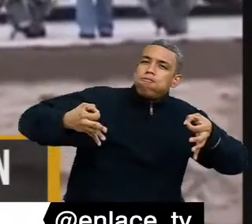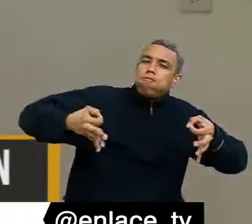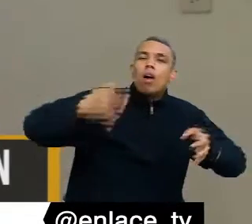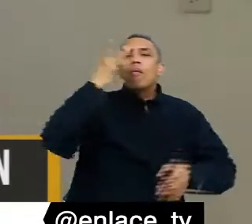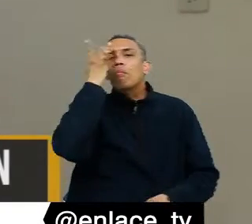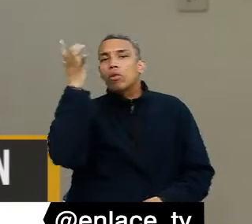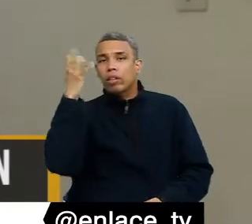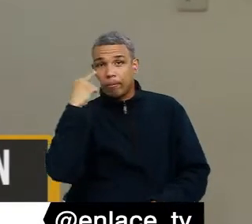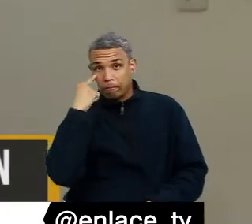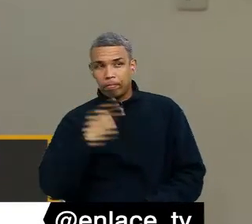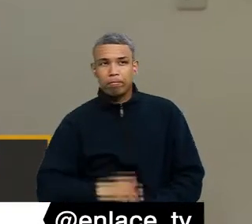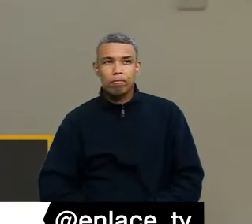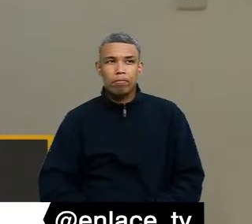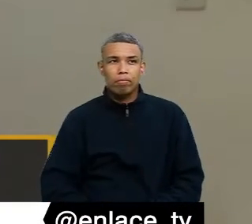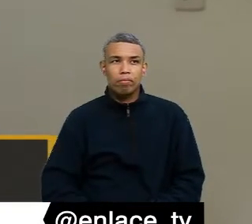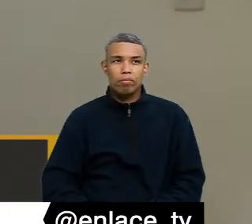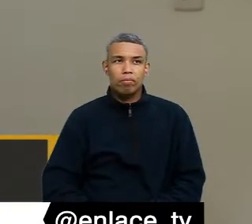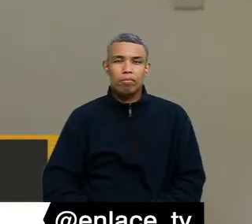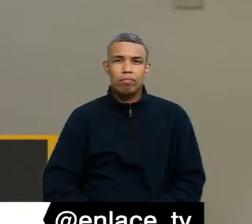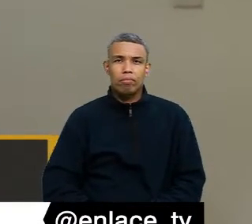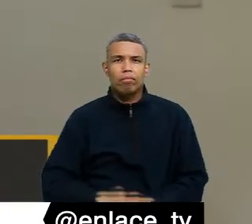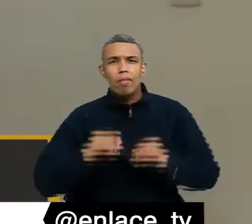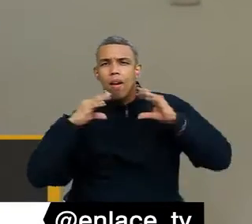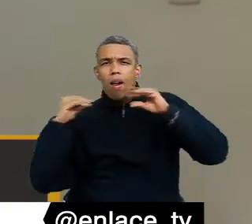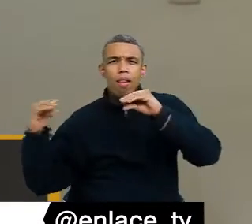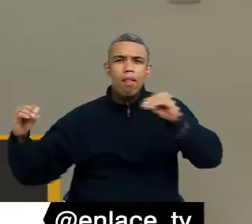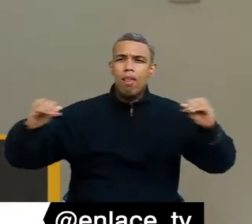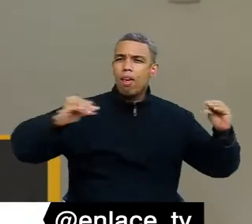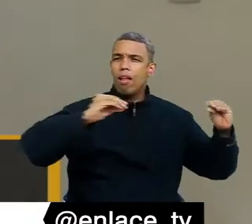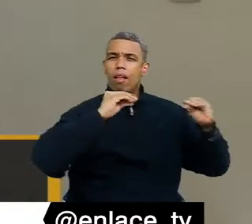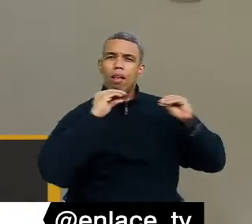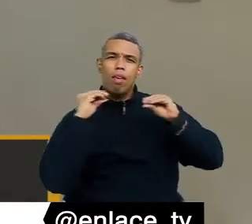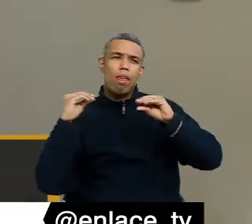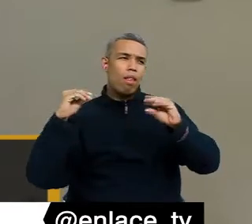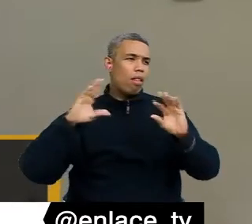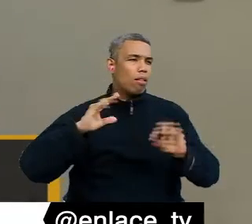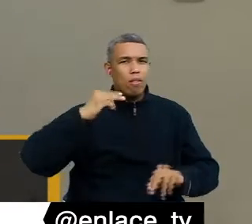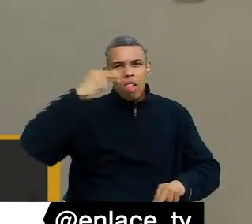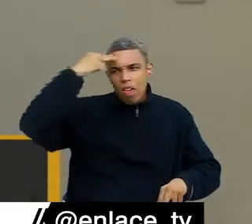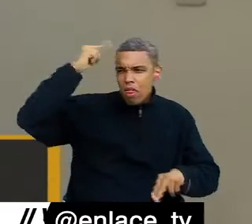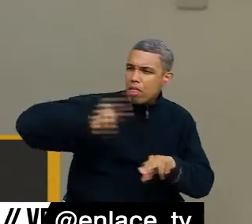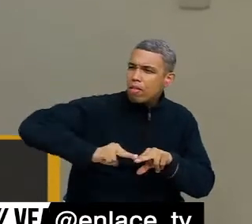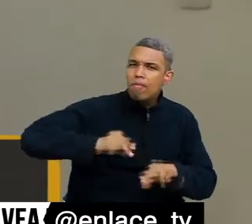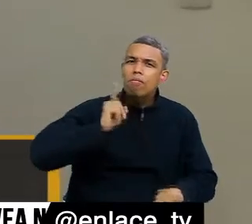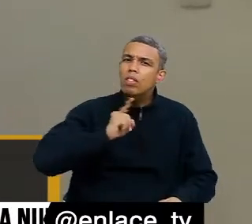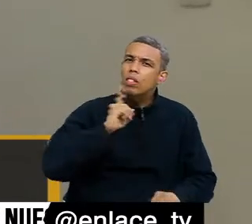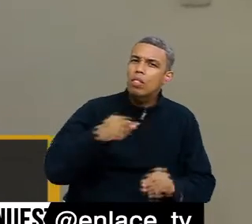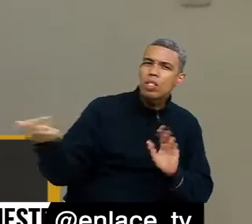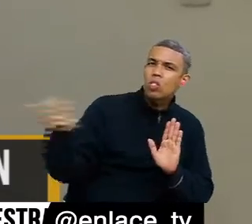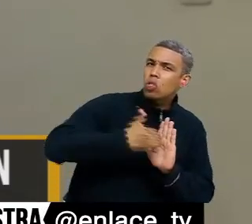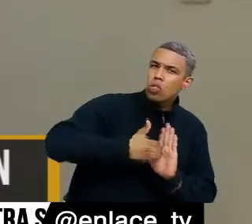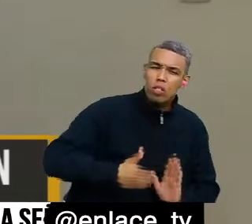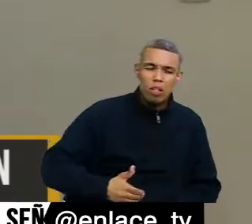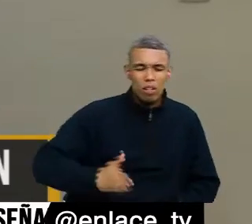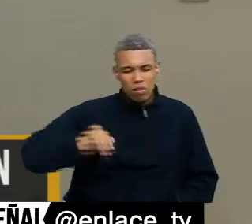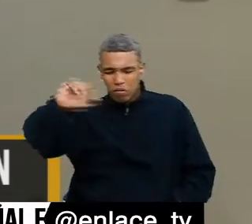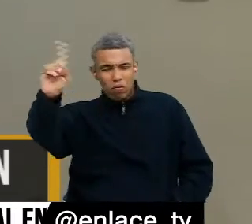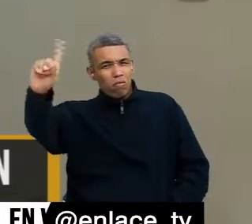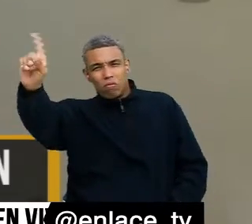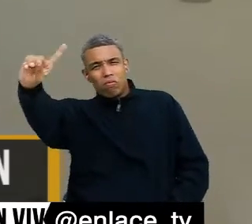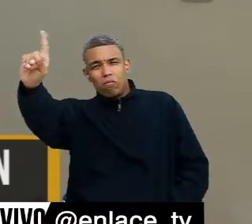iniciativa. Una total desinformación, un interés por hablar lo que no es, y hay una completa